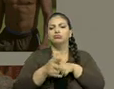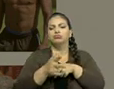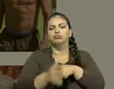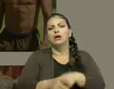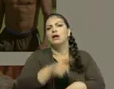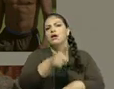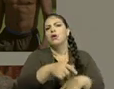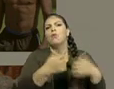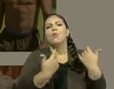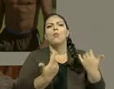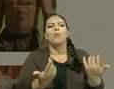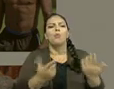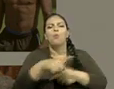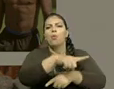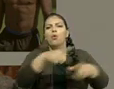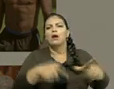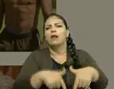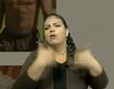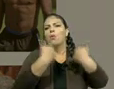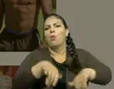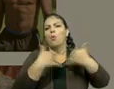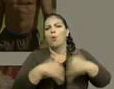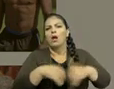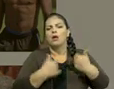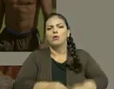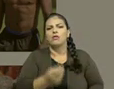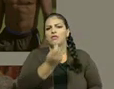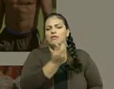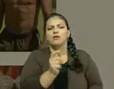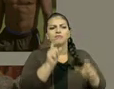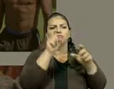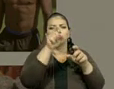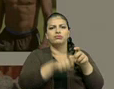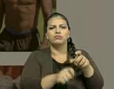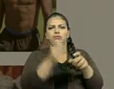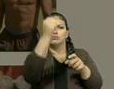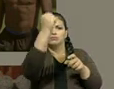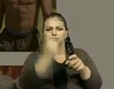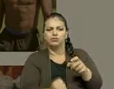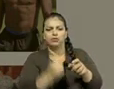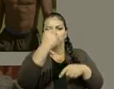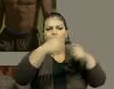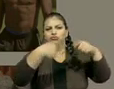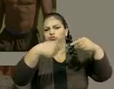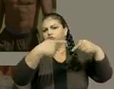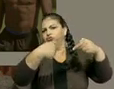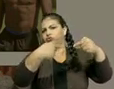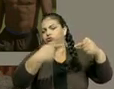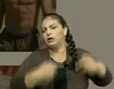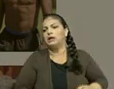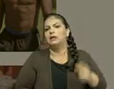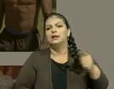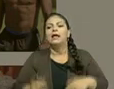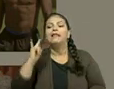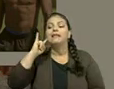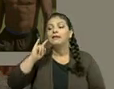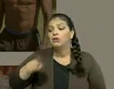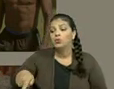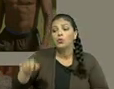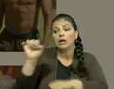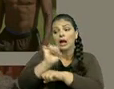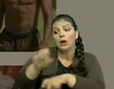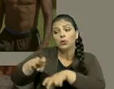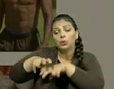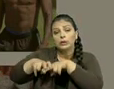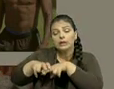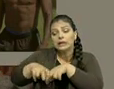una relación sentimental con Pinargote, había tenido problemas con ella sobre asuntos de manutención.